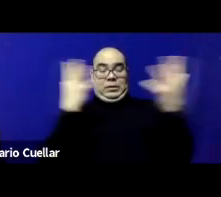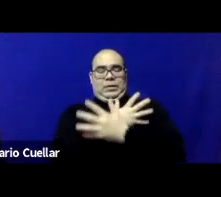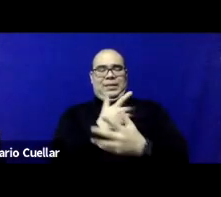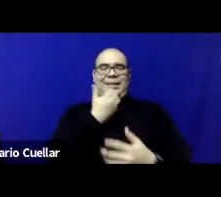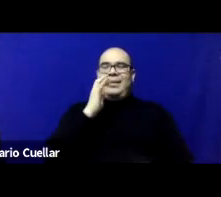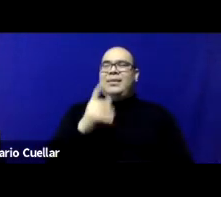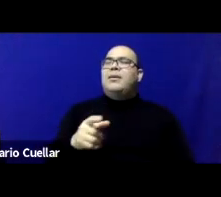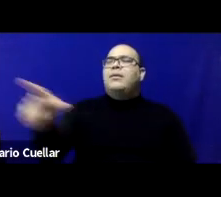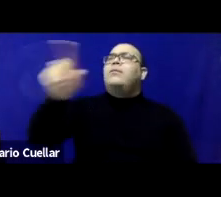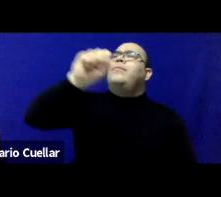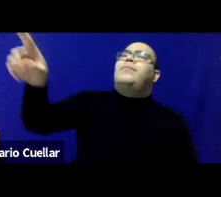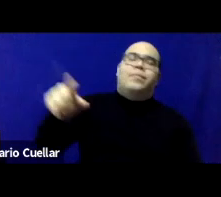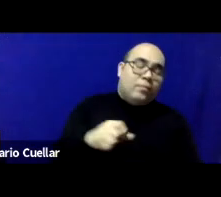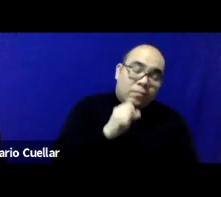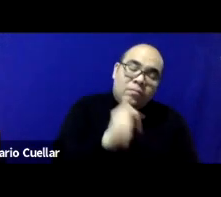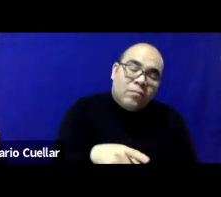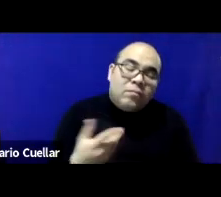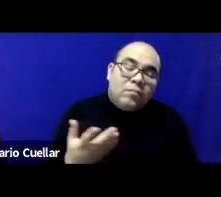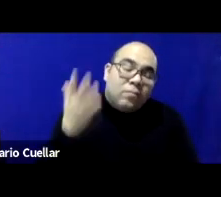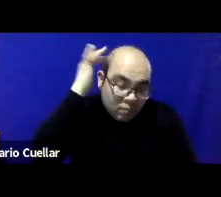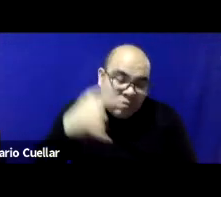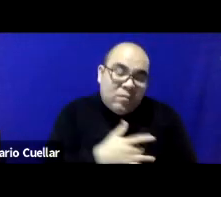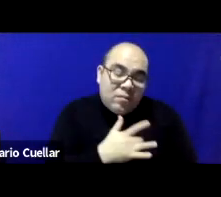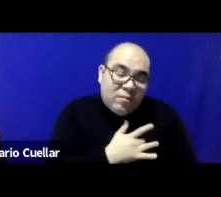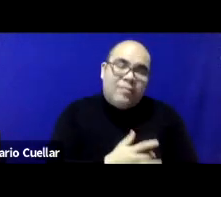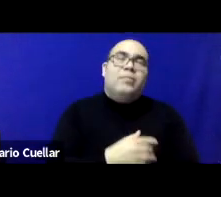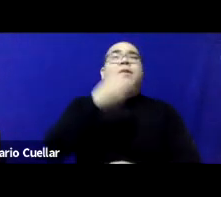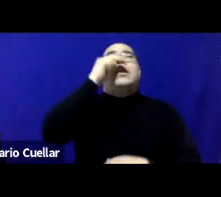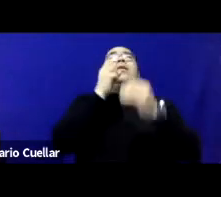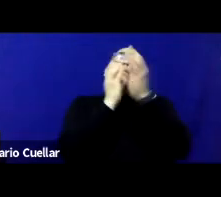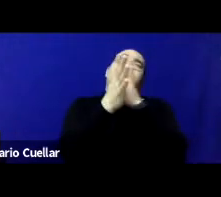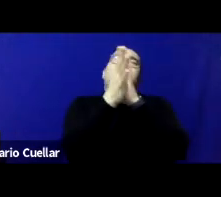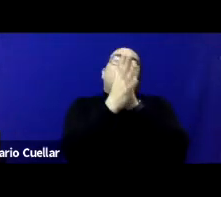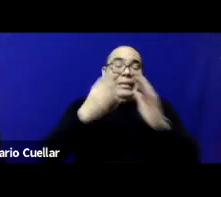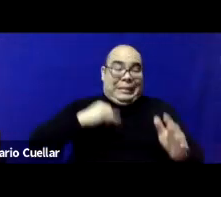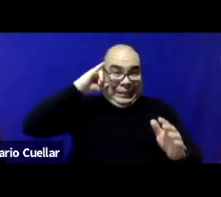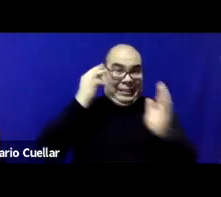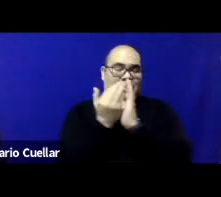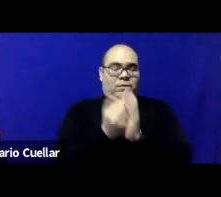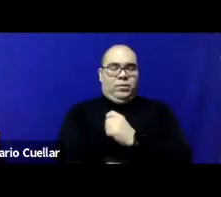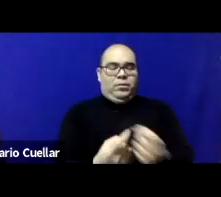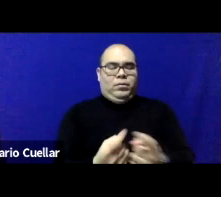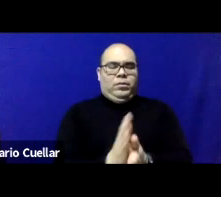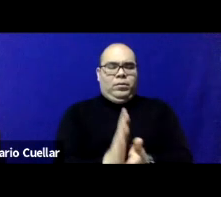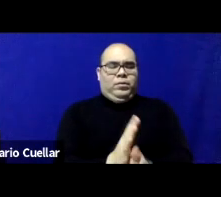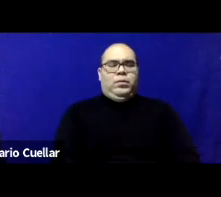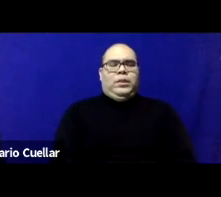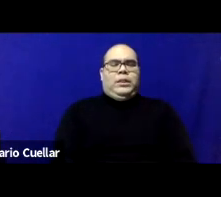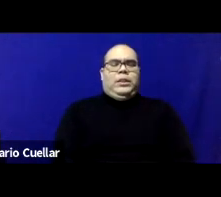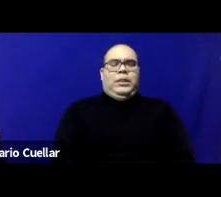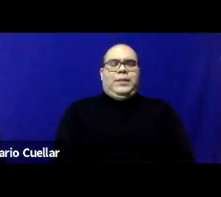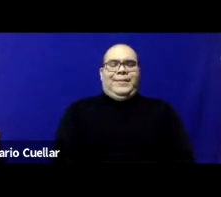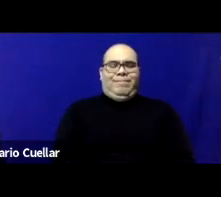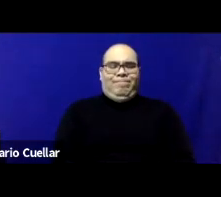les preguntan por qué te sientes así o qué pasó y que les puedan ustedes encontrarse con algo que de pronto no deben escuchar,